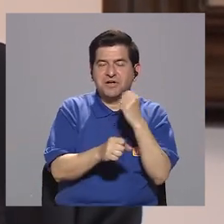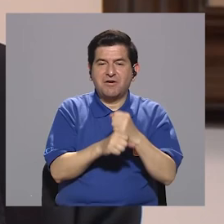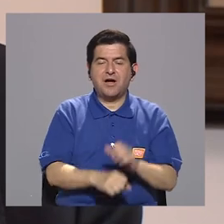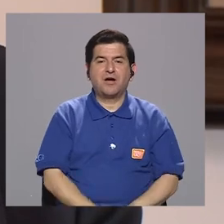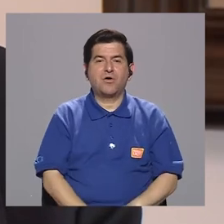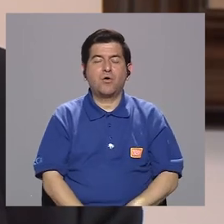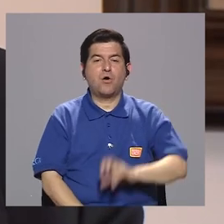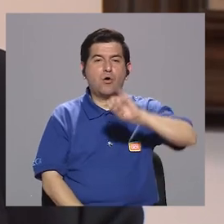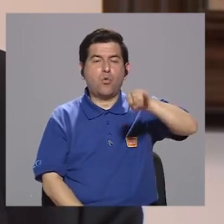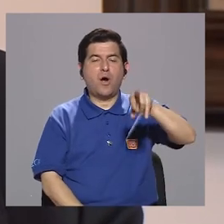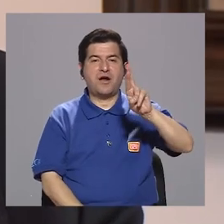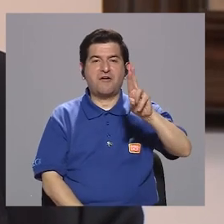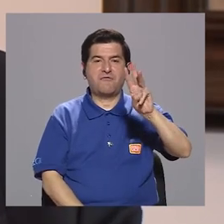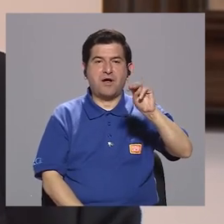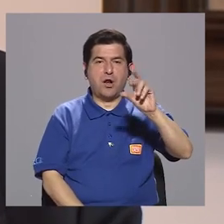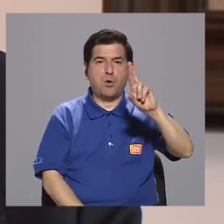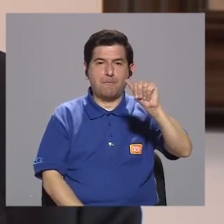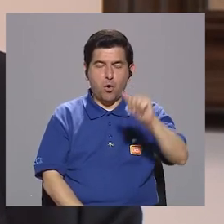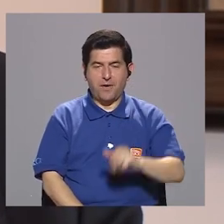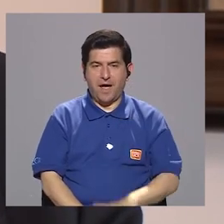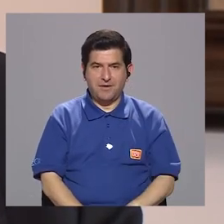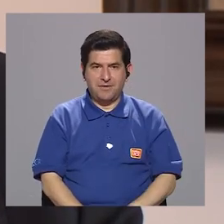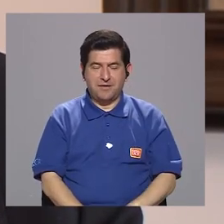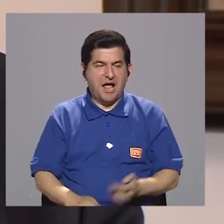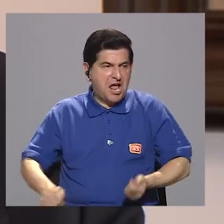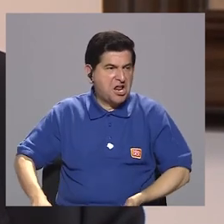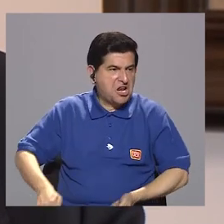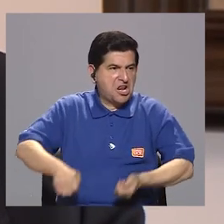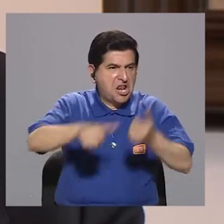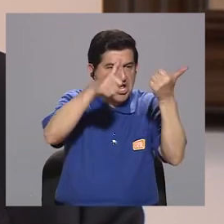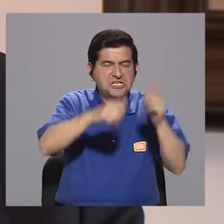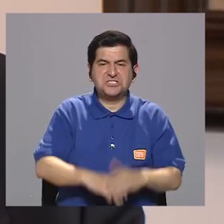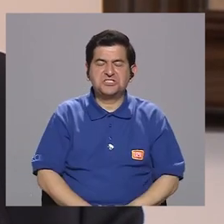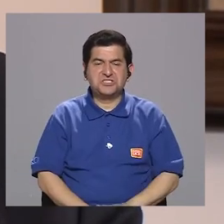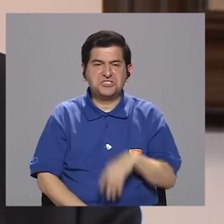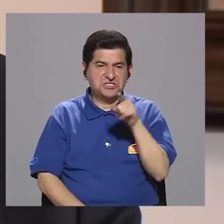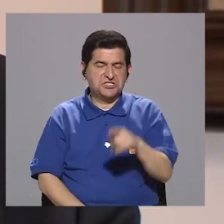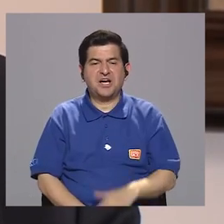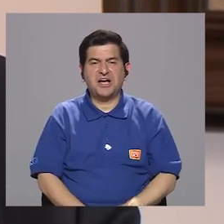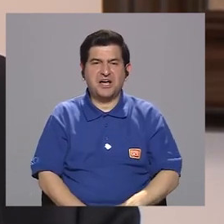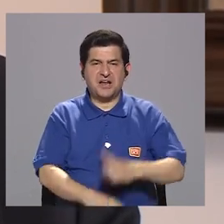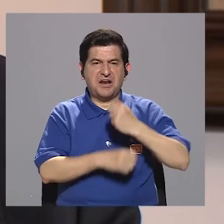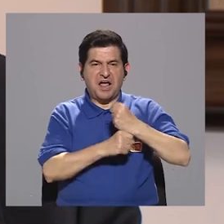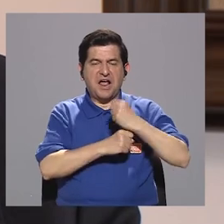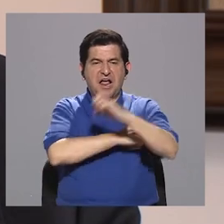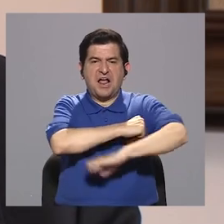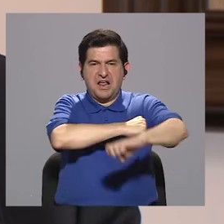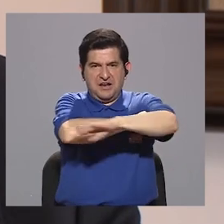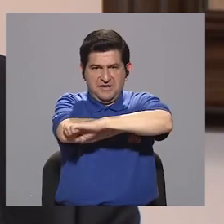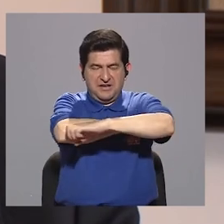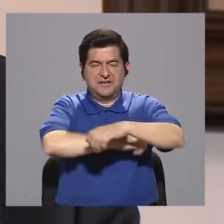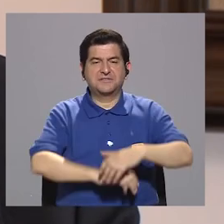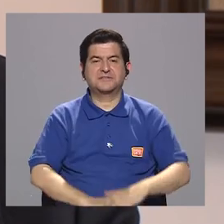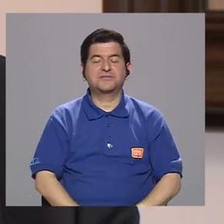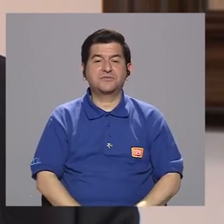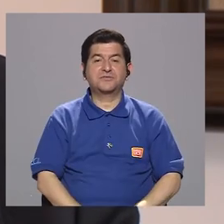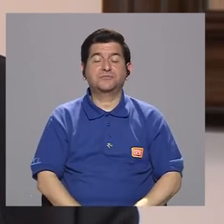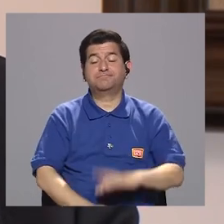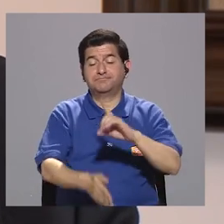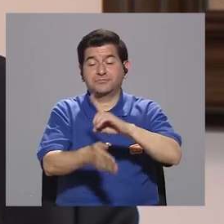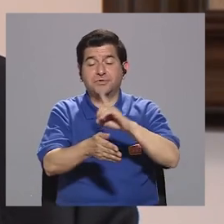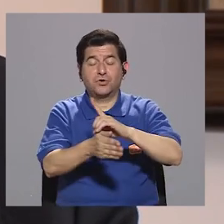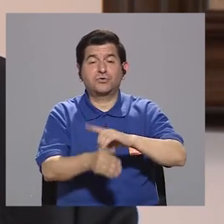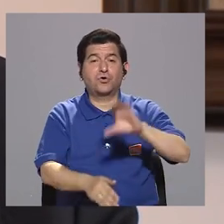Juan Rafael Nora de expulsar a los bucaneros. El doctor Calderón